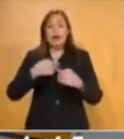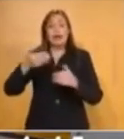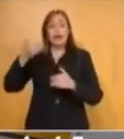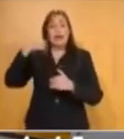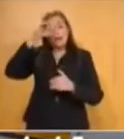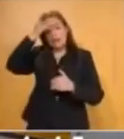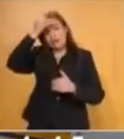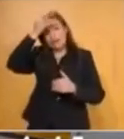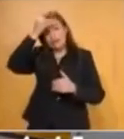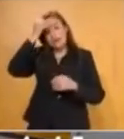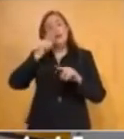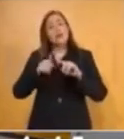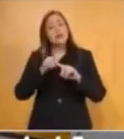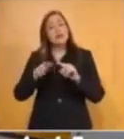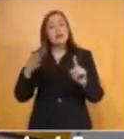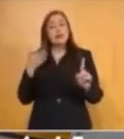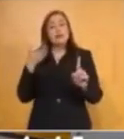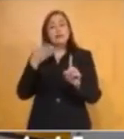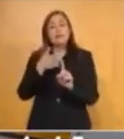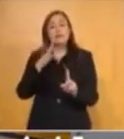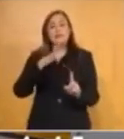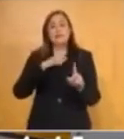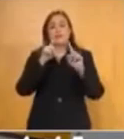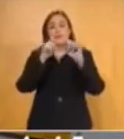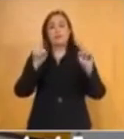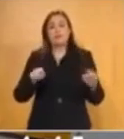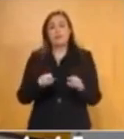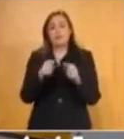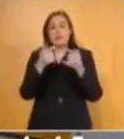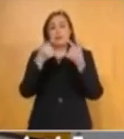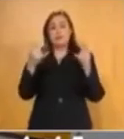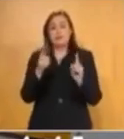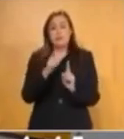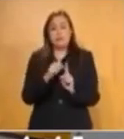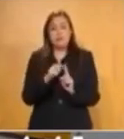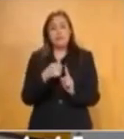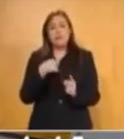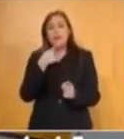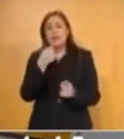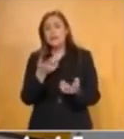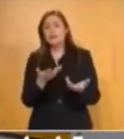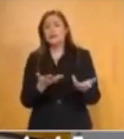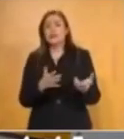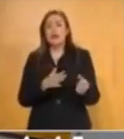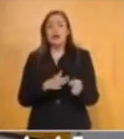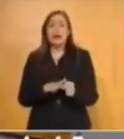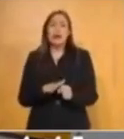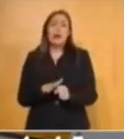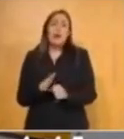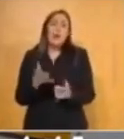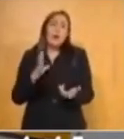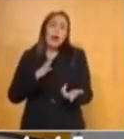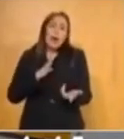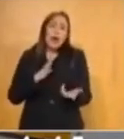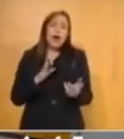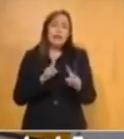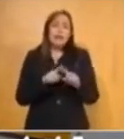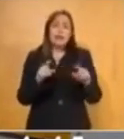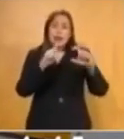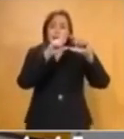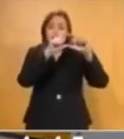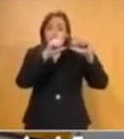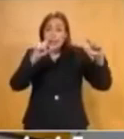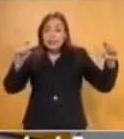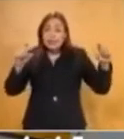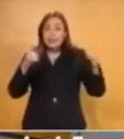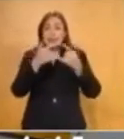géneros de las historietas o los cómics. Hablamos de una tira cómica, que es diferente de un libro de cómics. Dijimos que una